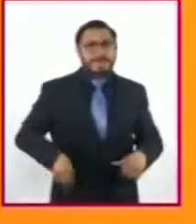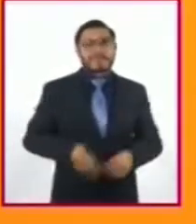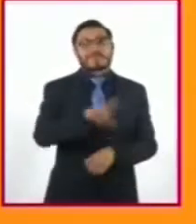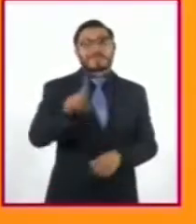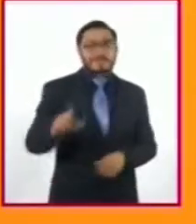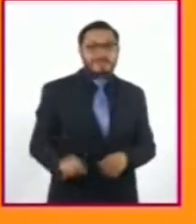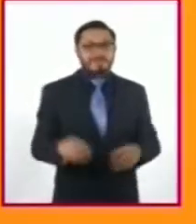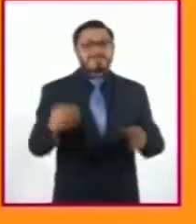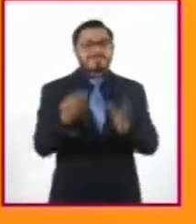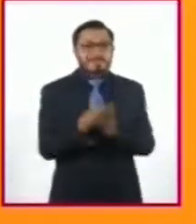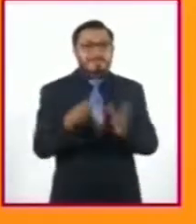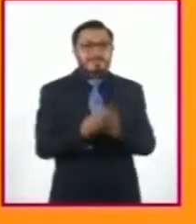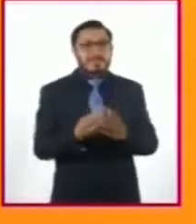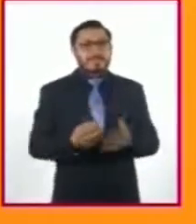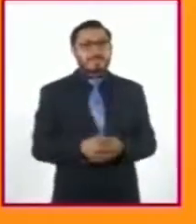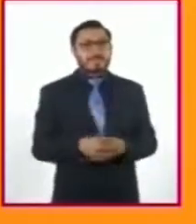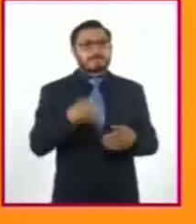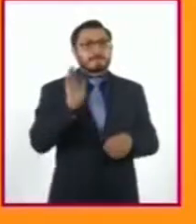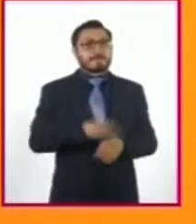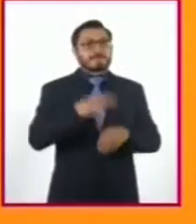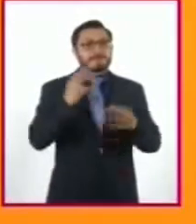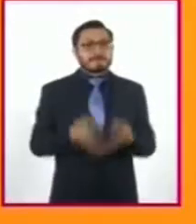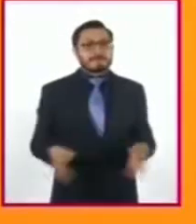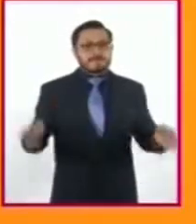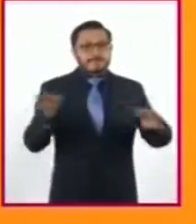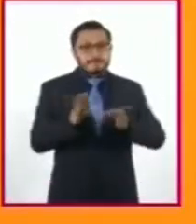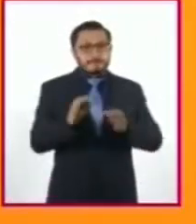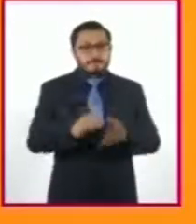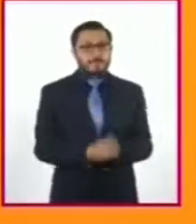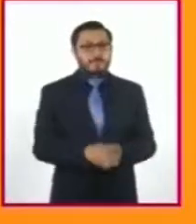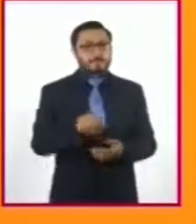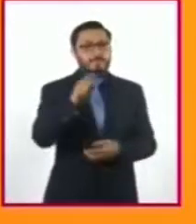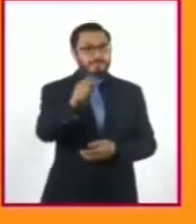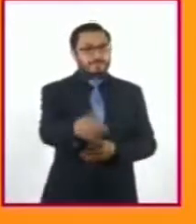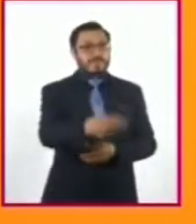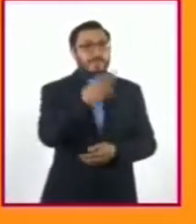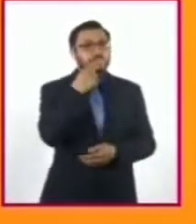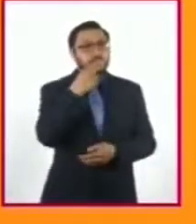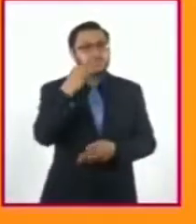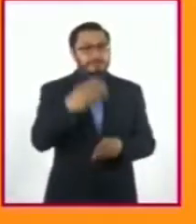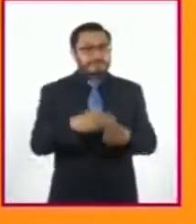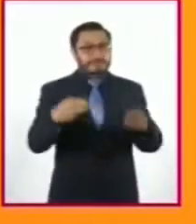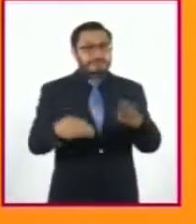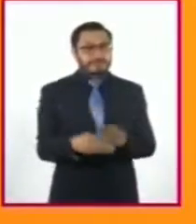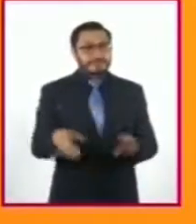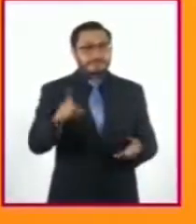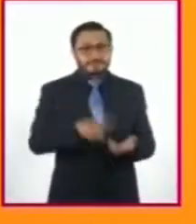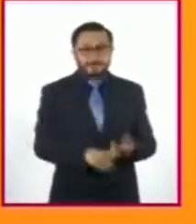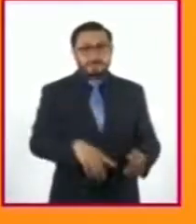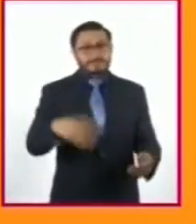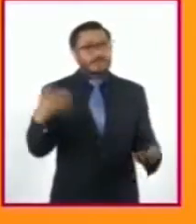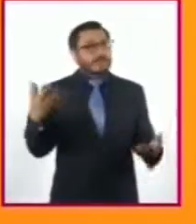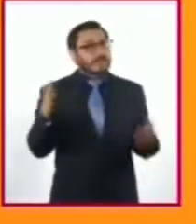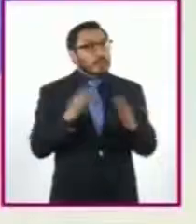sesión. Lo importante es que hagan uso de los materiales que tengan a su alcance.